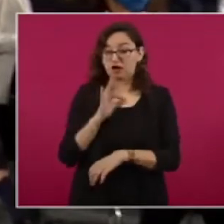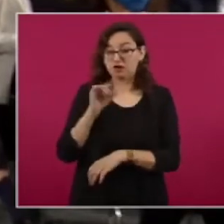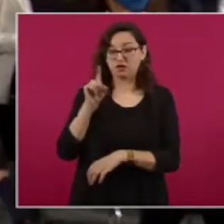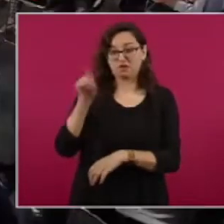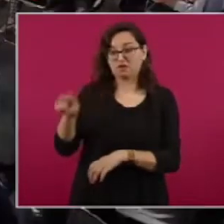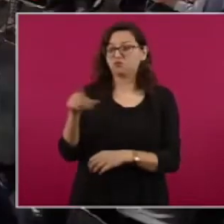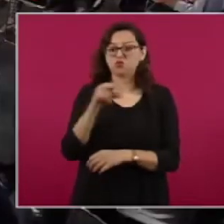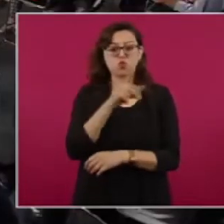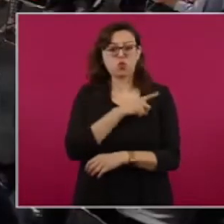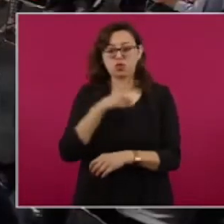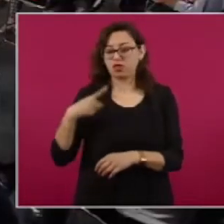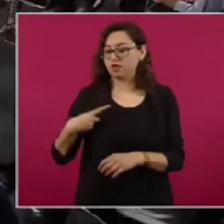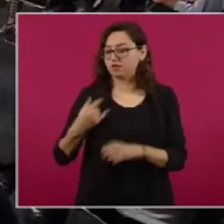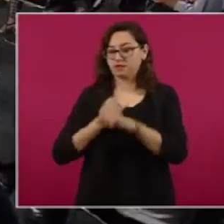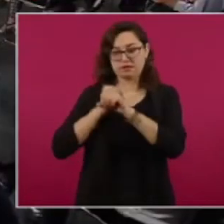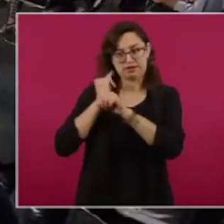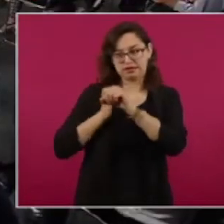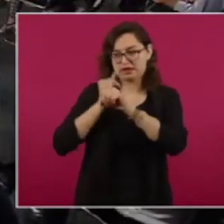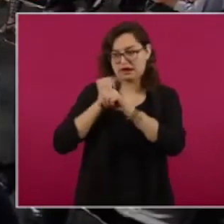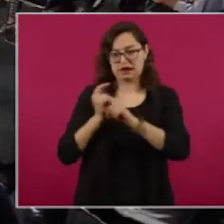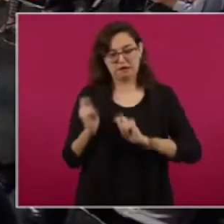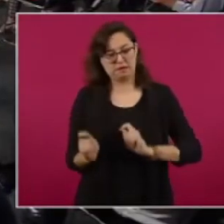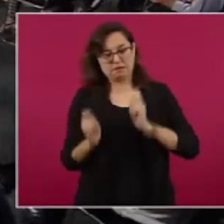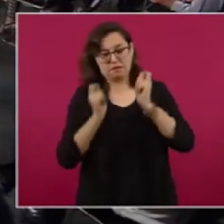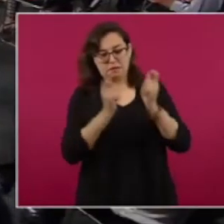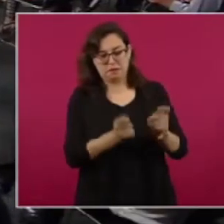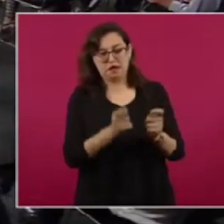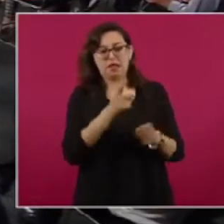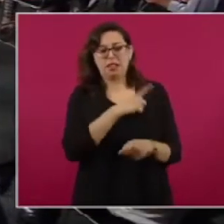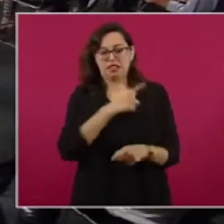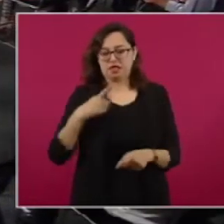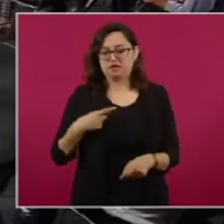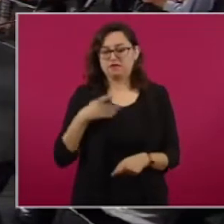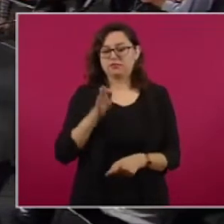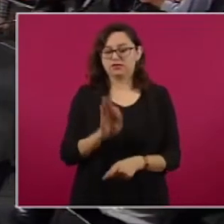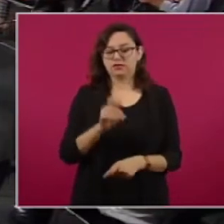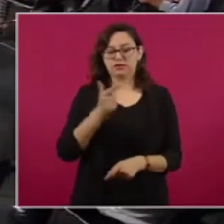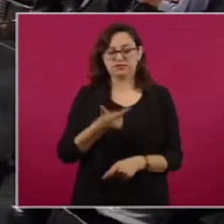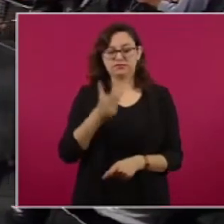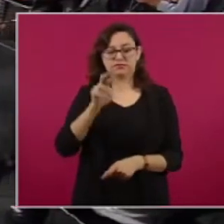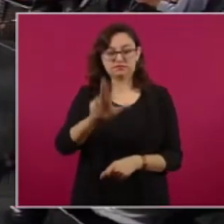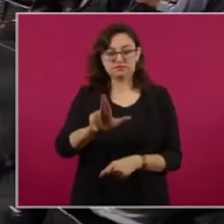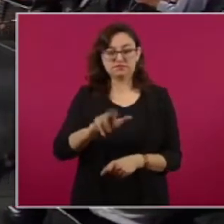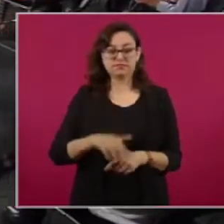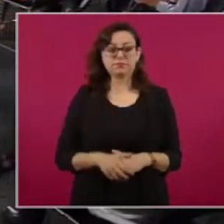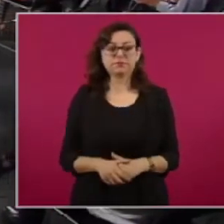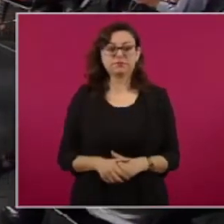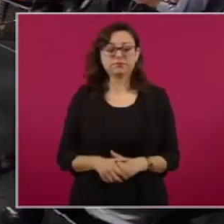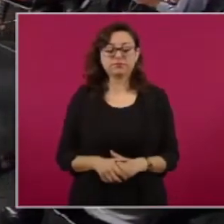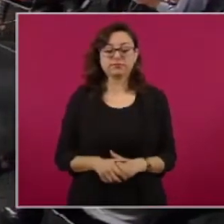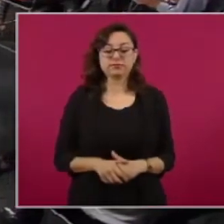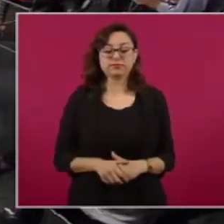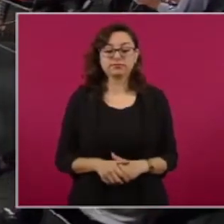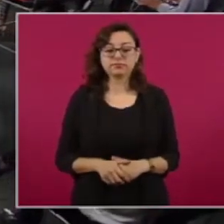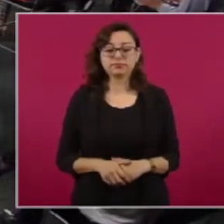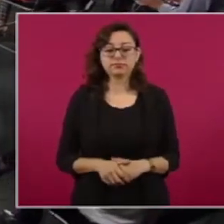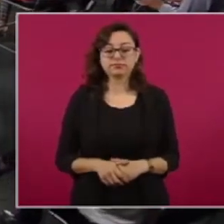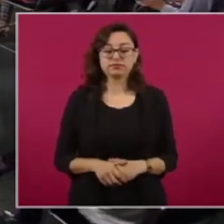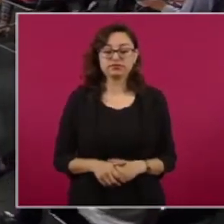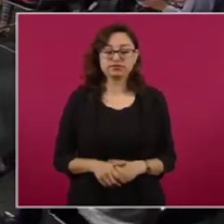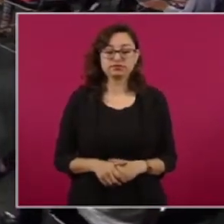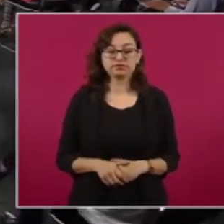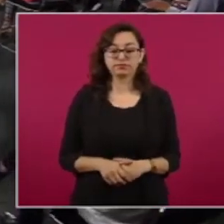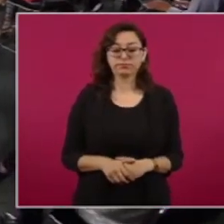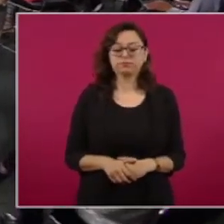realidad no era su competencia. Tendría que haberlo turnado a la Fiscalía General de la República. Bueno, pues si